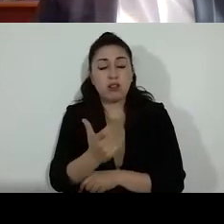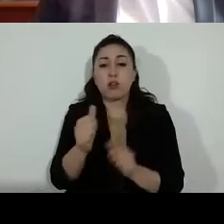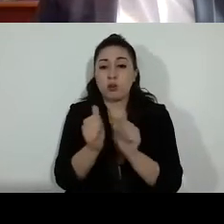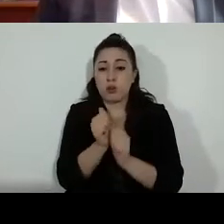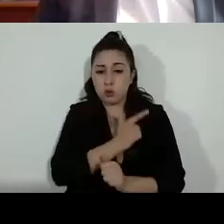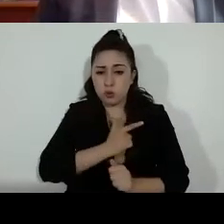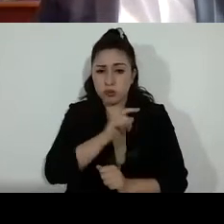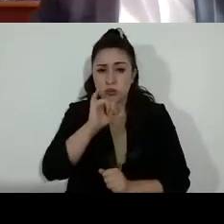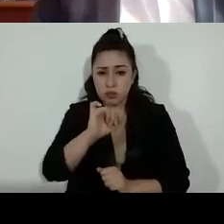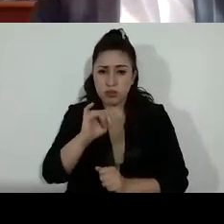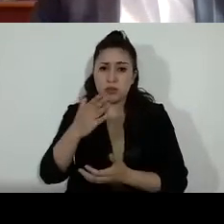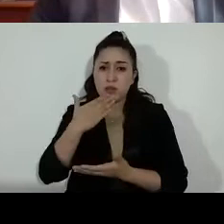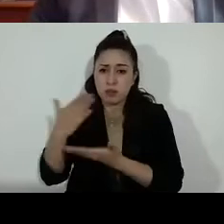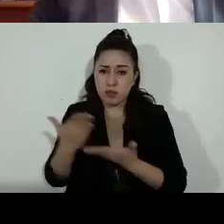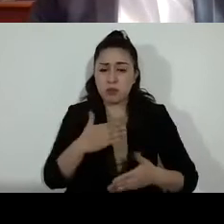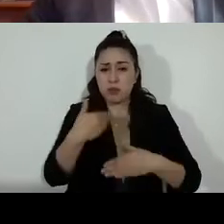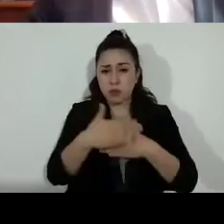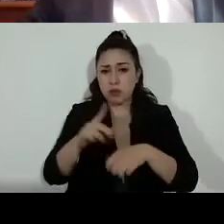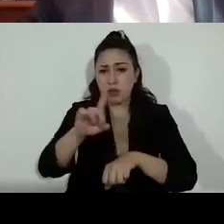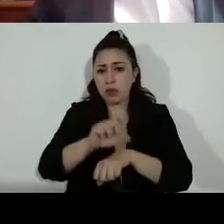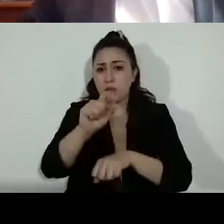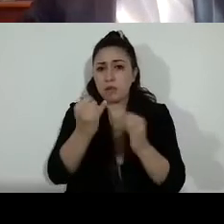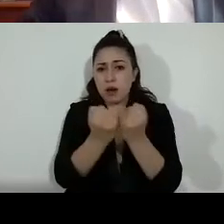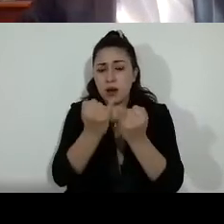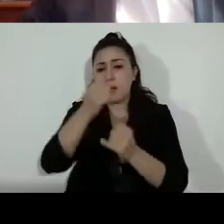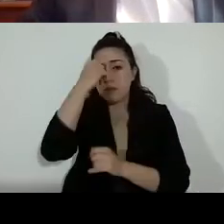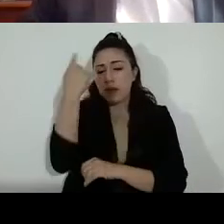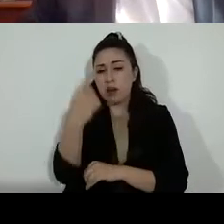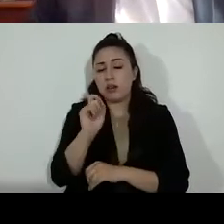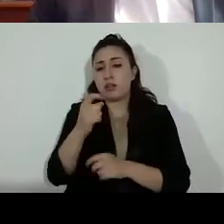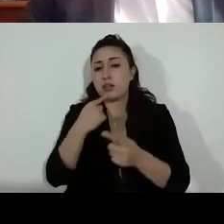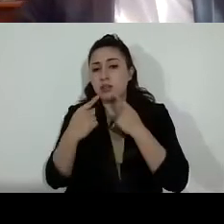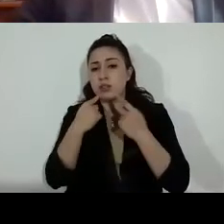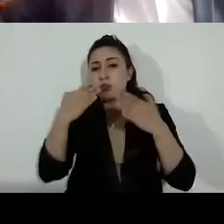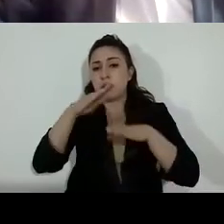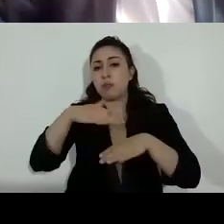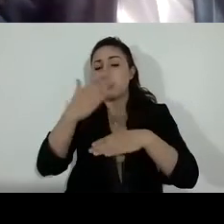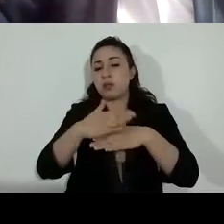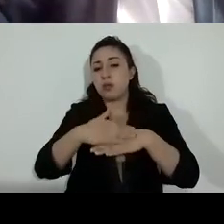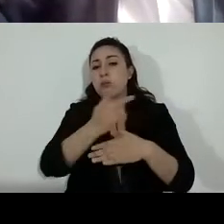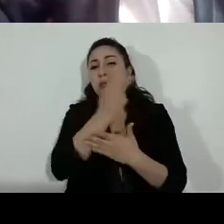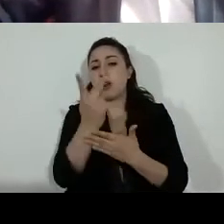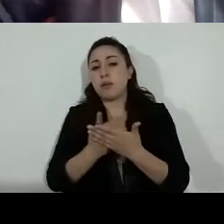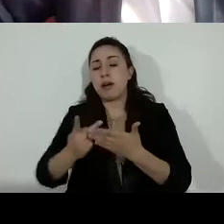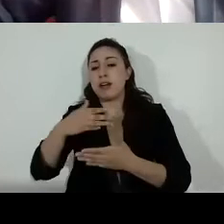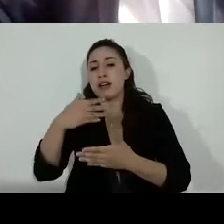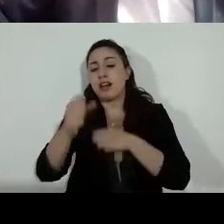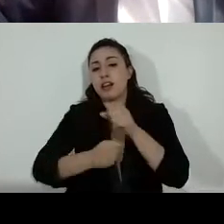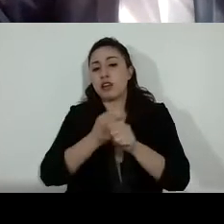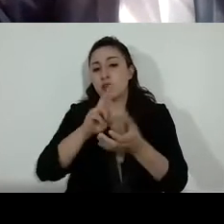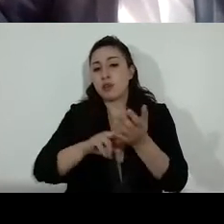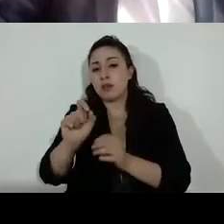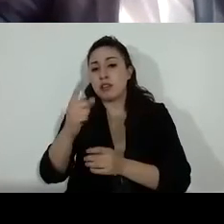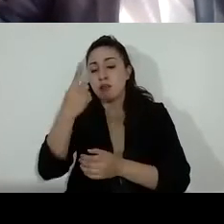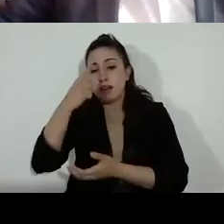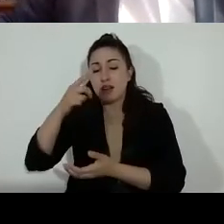recibir en los próximos días también para que nos cuente cuál es el proyecto de presupuesto para el próximo año. Pero me parece que son